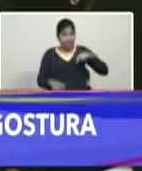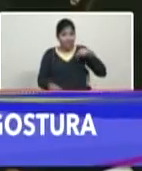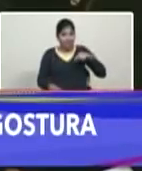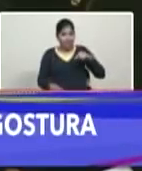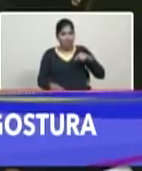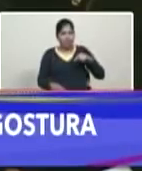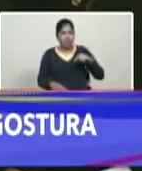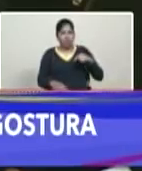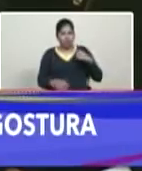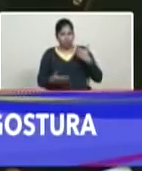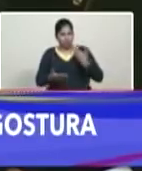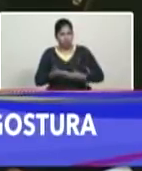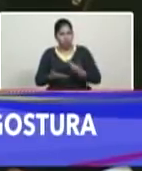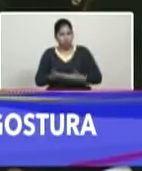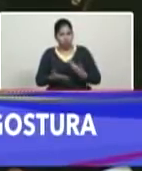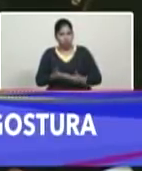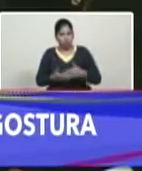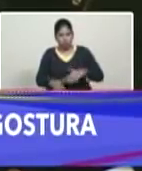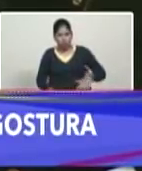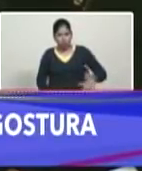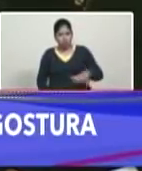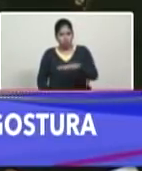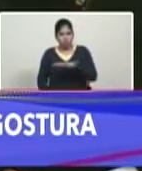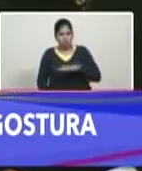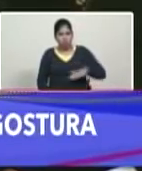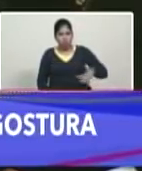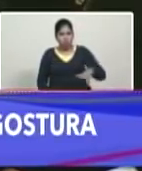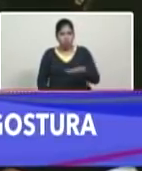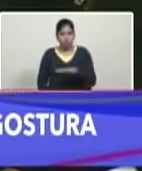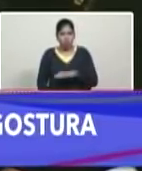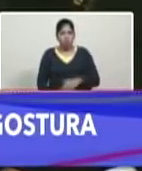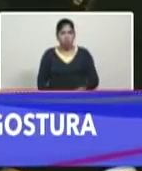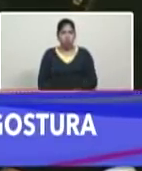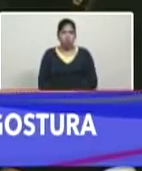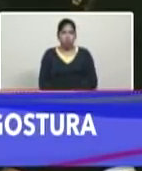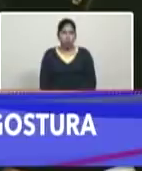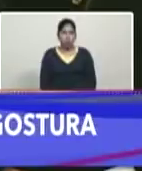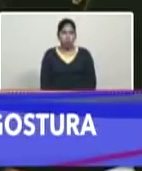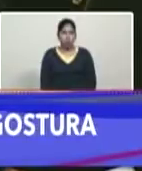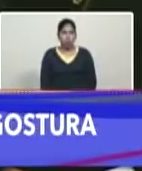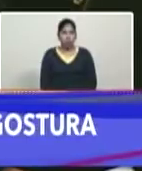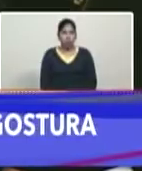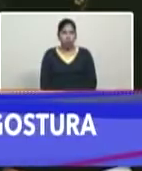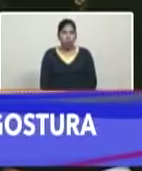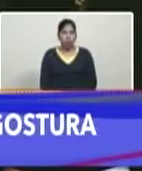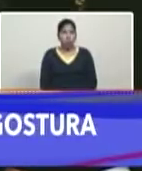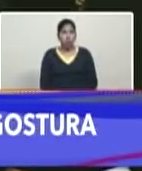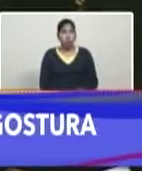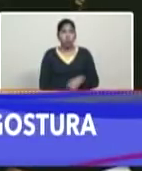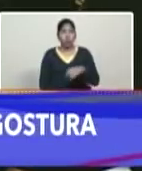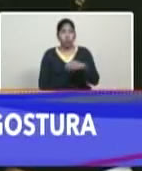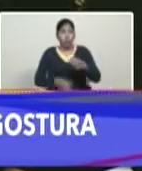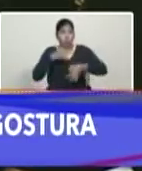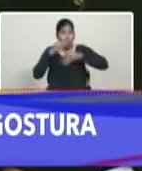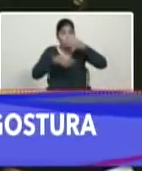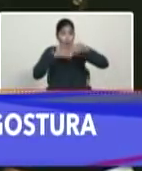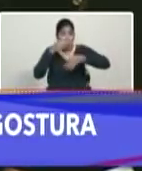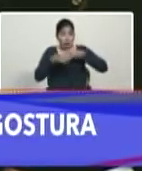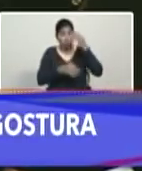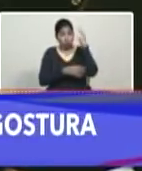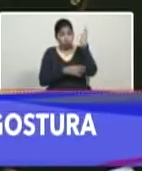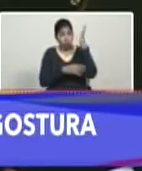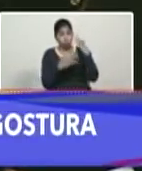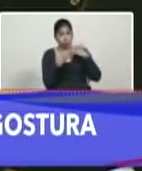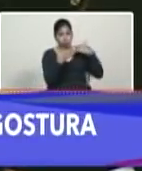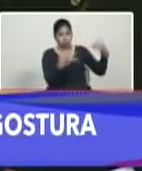que fue testigo de ese hecho inigualable, de su discurso fundacional de